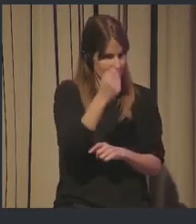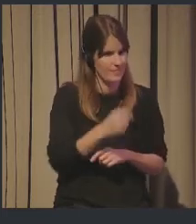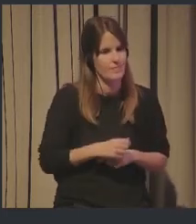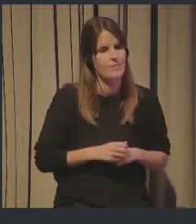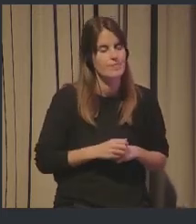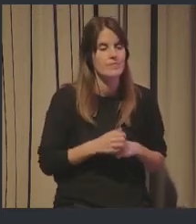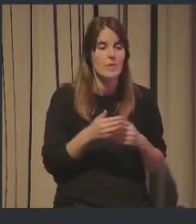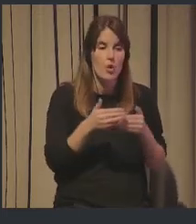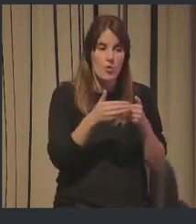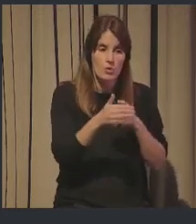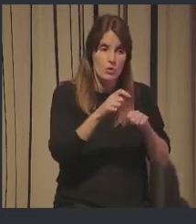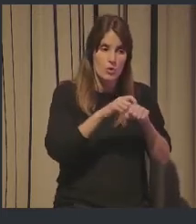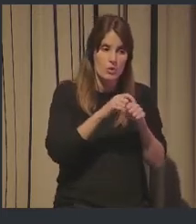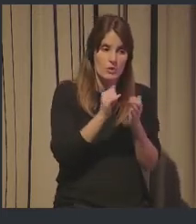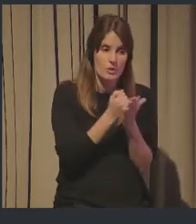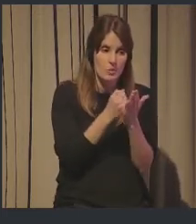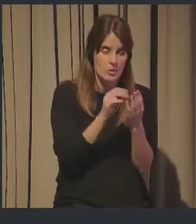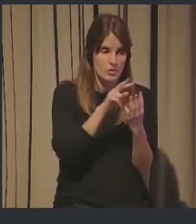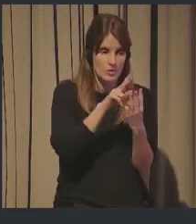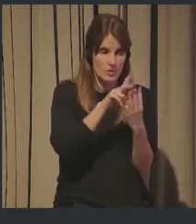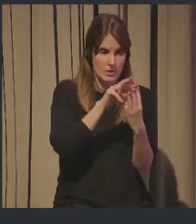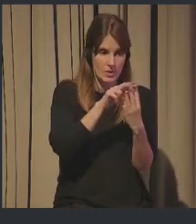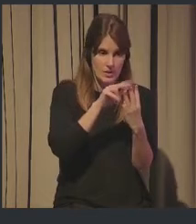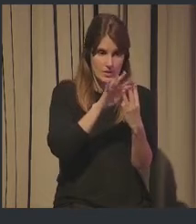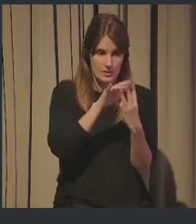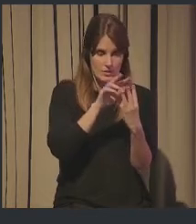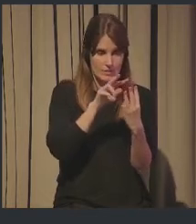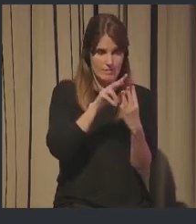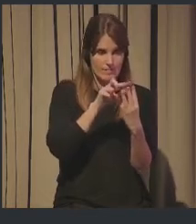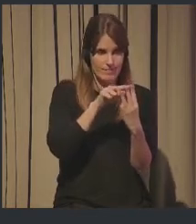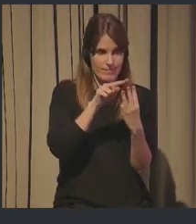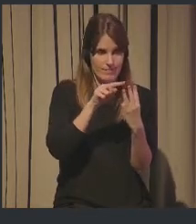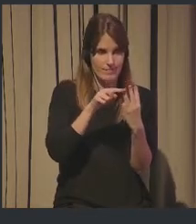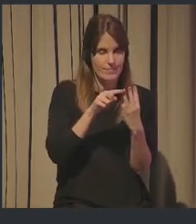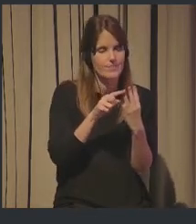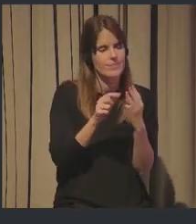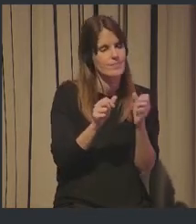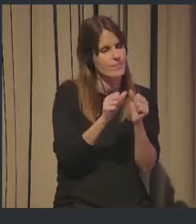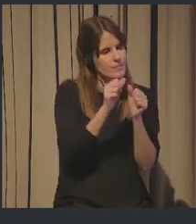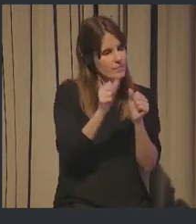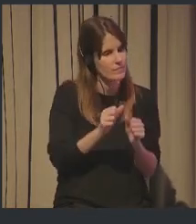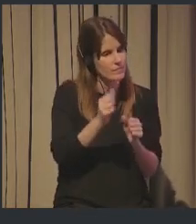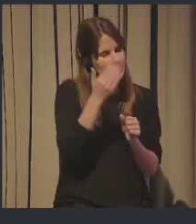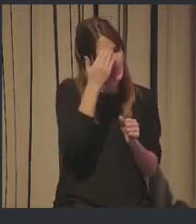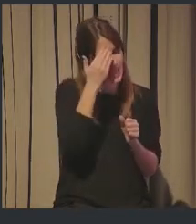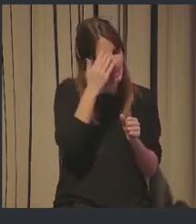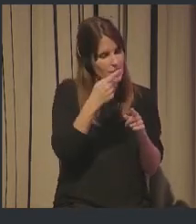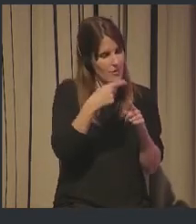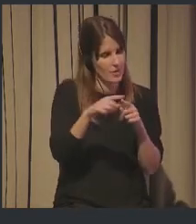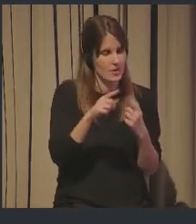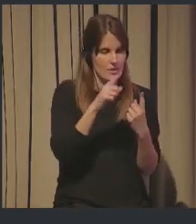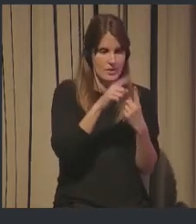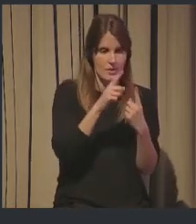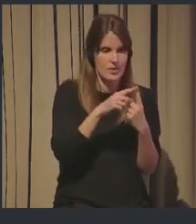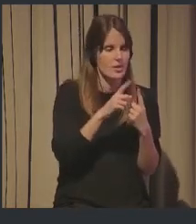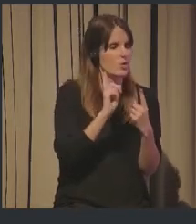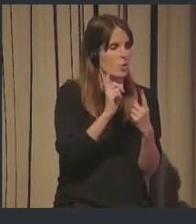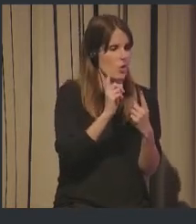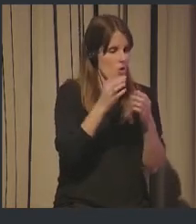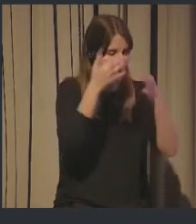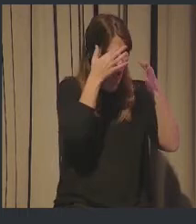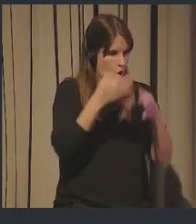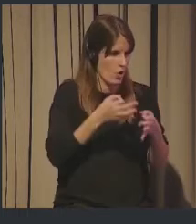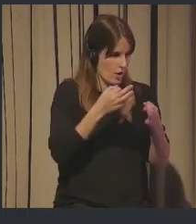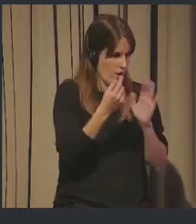estos tres futuros tienen una mentalidad diferente, una diferente manera de desarrollar las cosas. El primero es científico, es lógico,